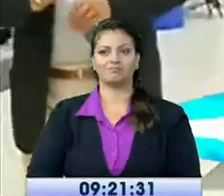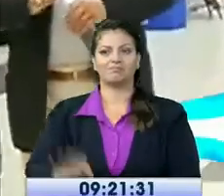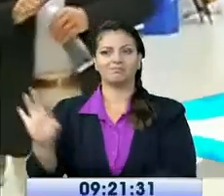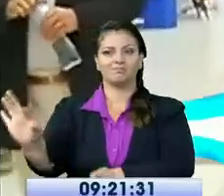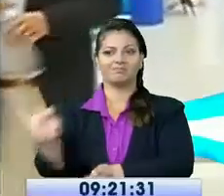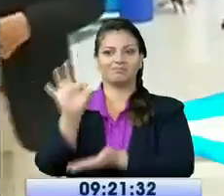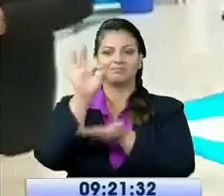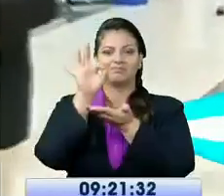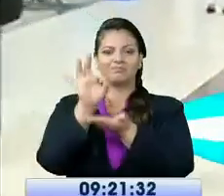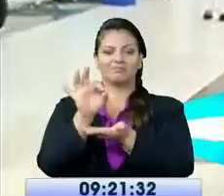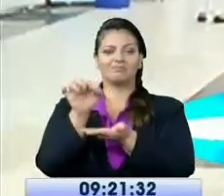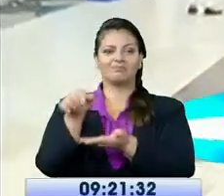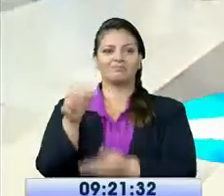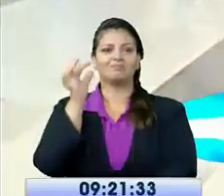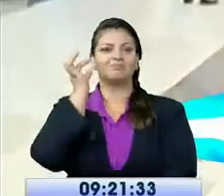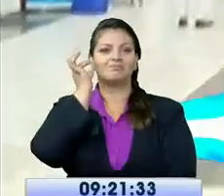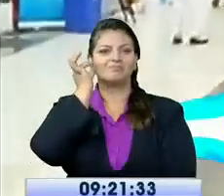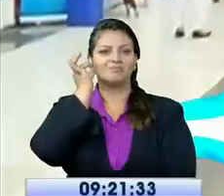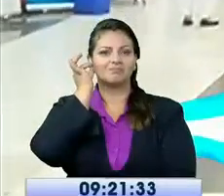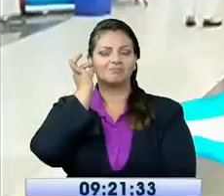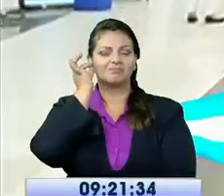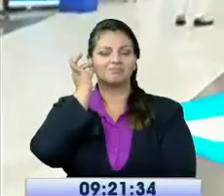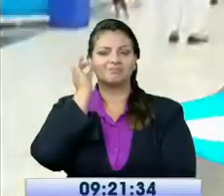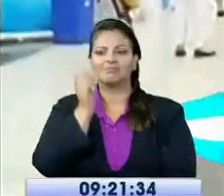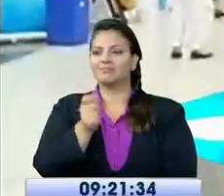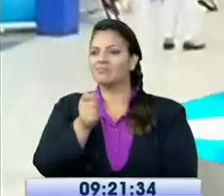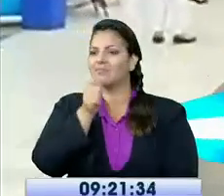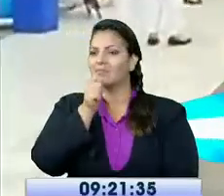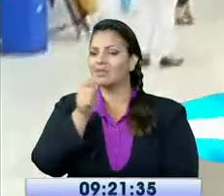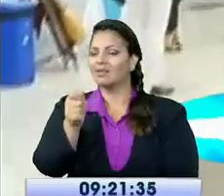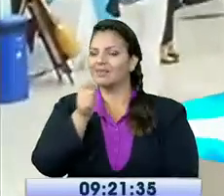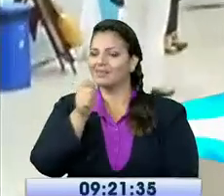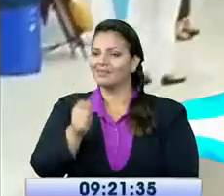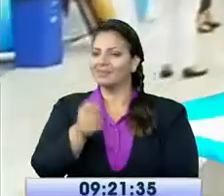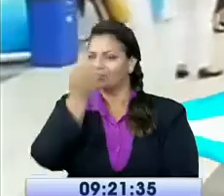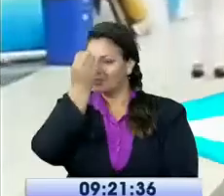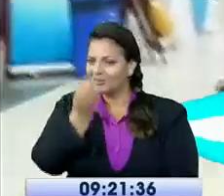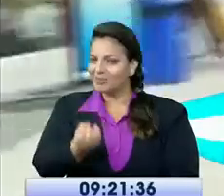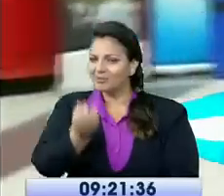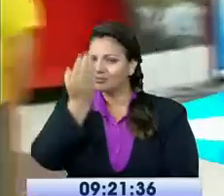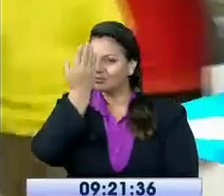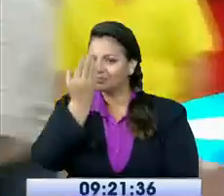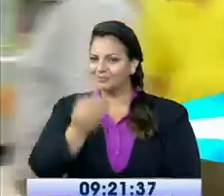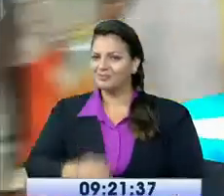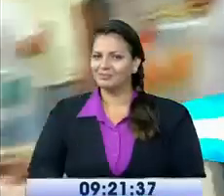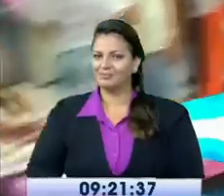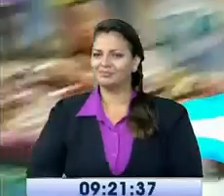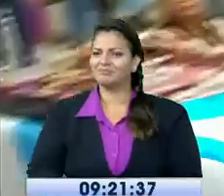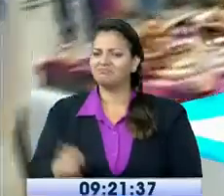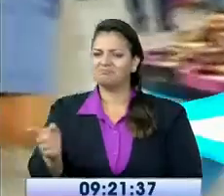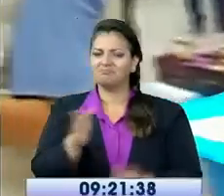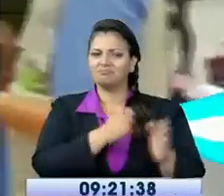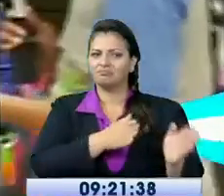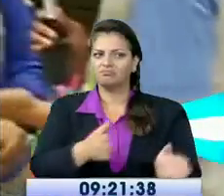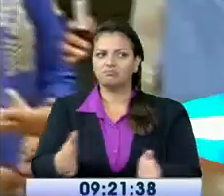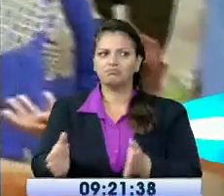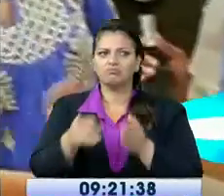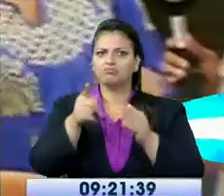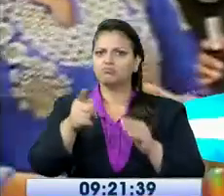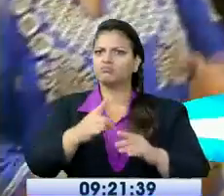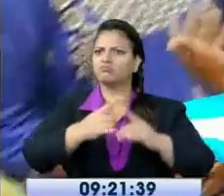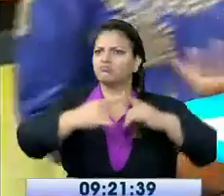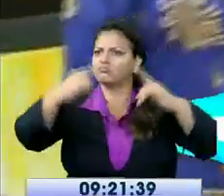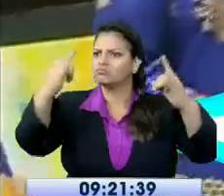representante de la gobernación, con quien vamos a conversar, mi estimada, buenos días, esta iniciativa. Un apoyo para los emprendedores